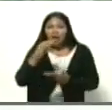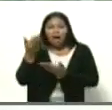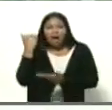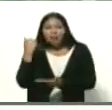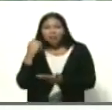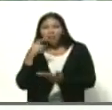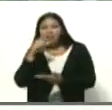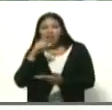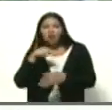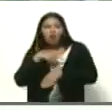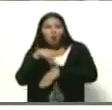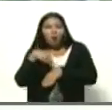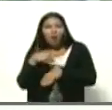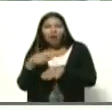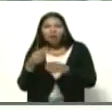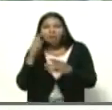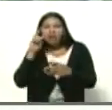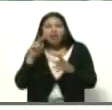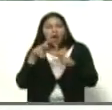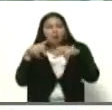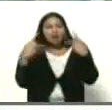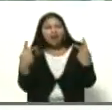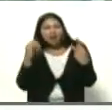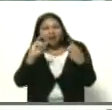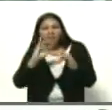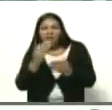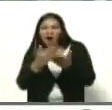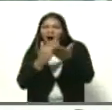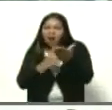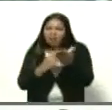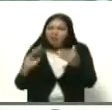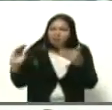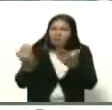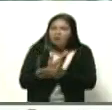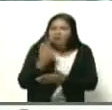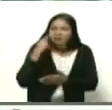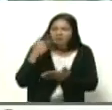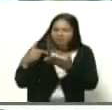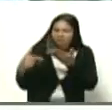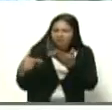derrocaran, y uno ve la prensa brasileña de los días previos al derrocamiento y se ven cosas